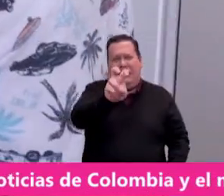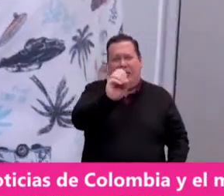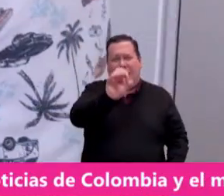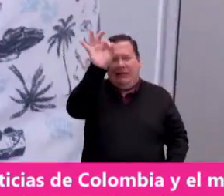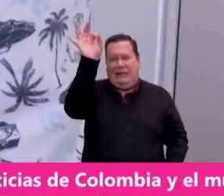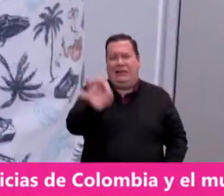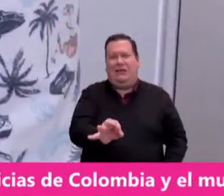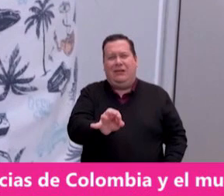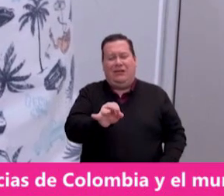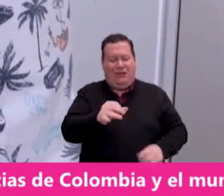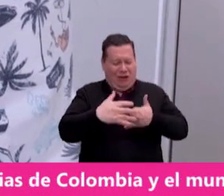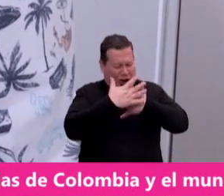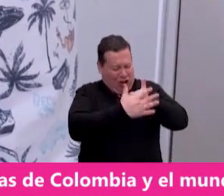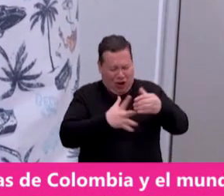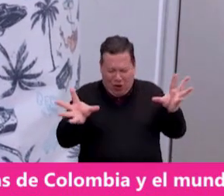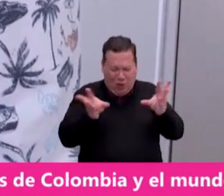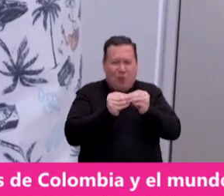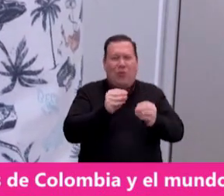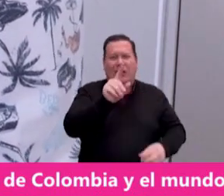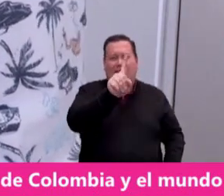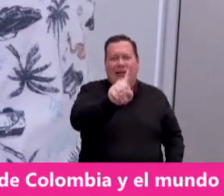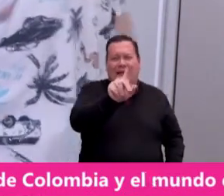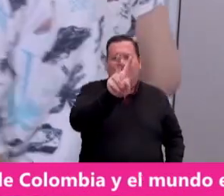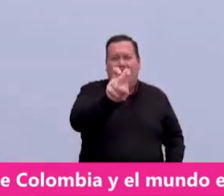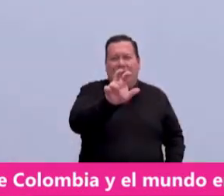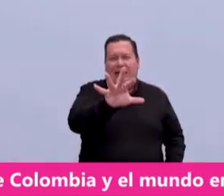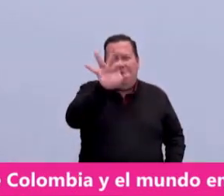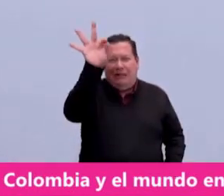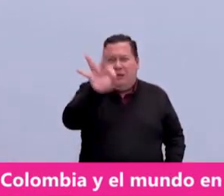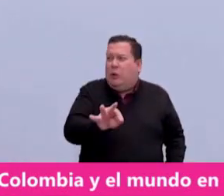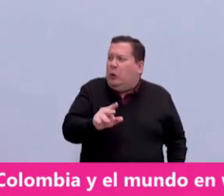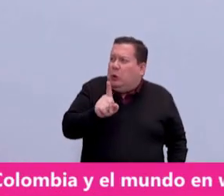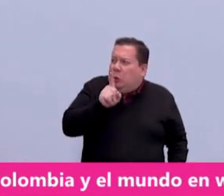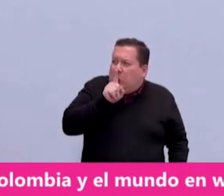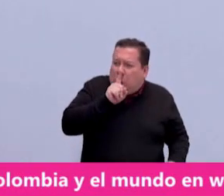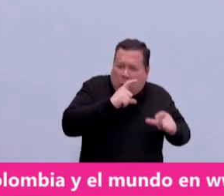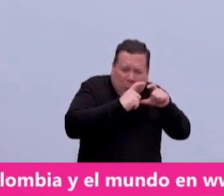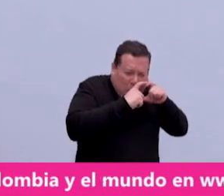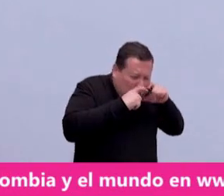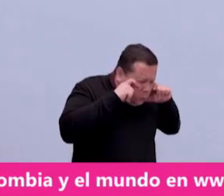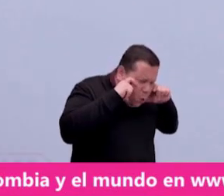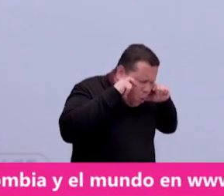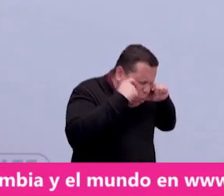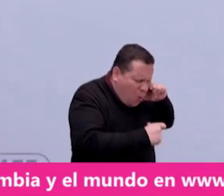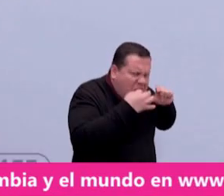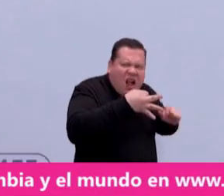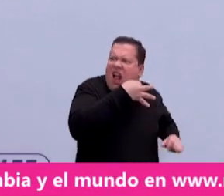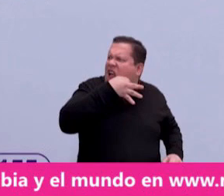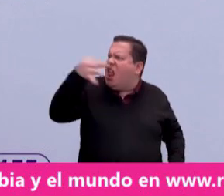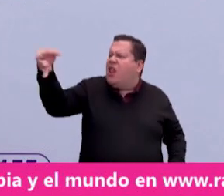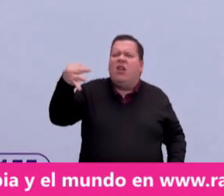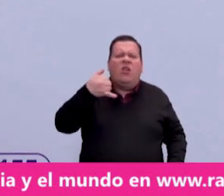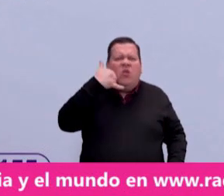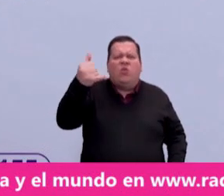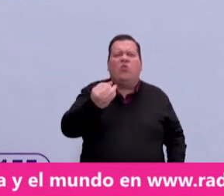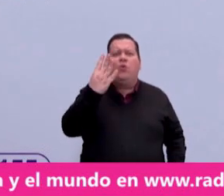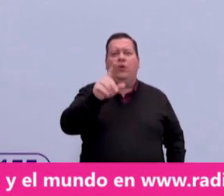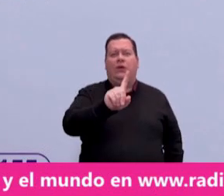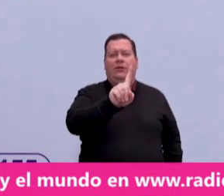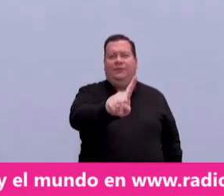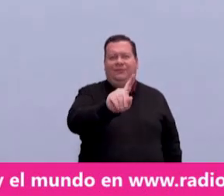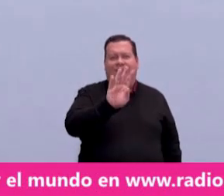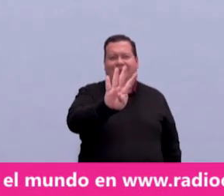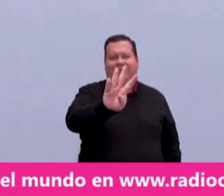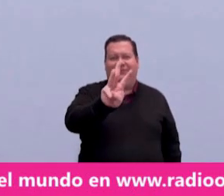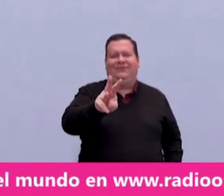un 70% en Bogotá y un 175% en todo el país. Que el tapabocas no oculte